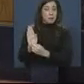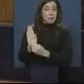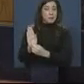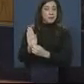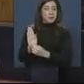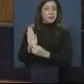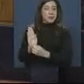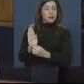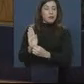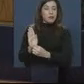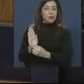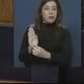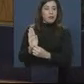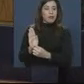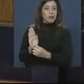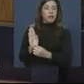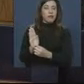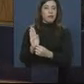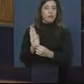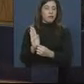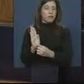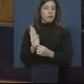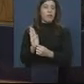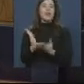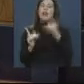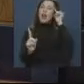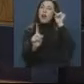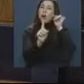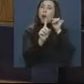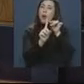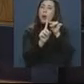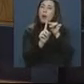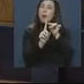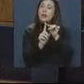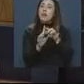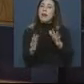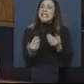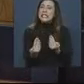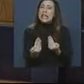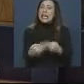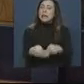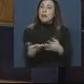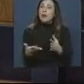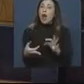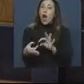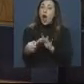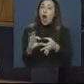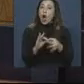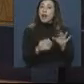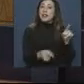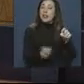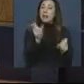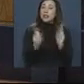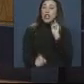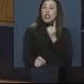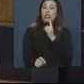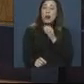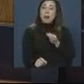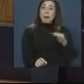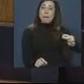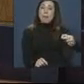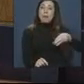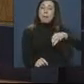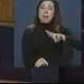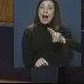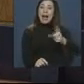parlamentaria también que tenía un propósito mucho más acotado, porque las organizaciones de sordos de la provincia de Marga